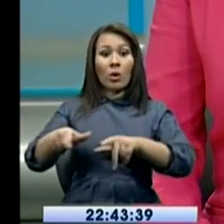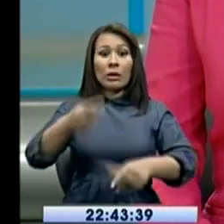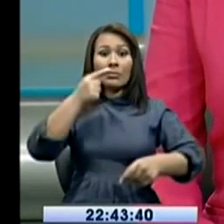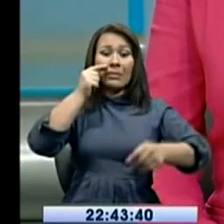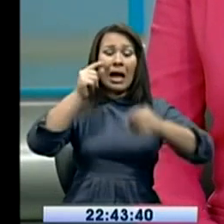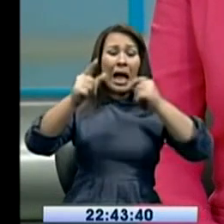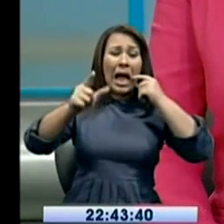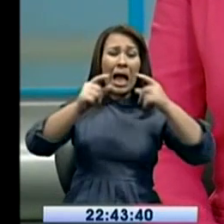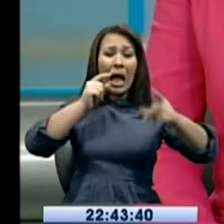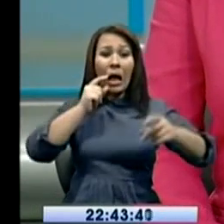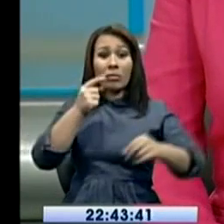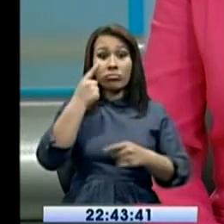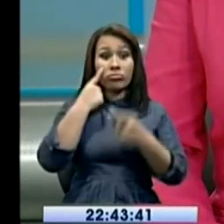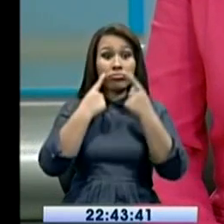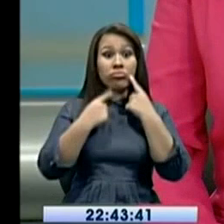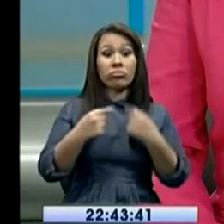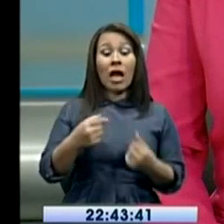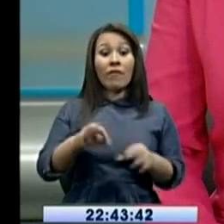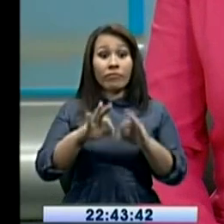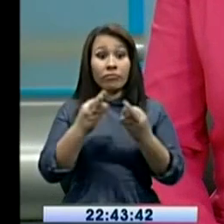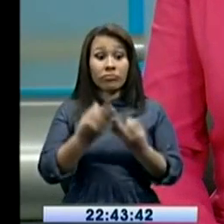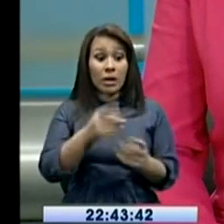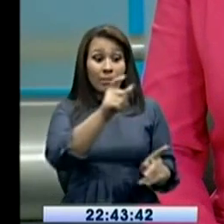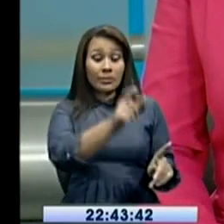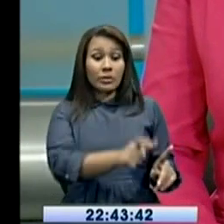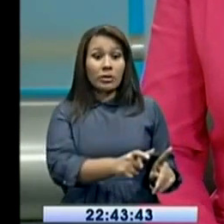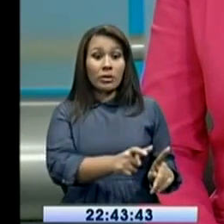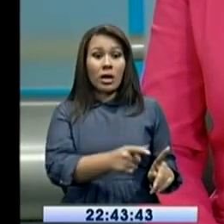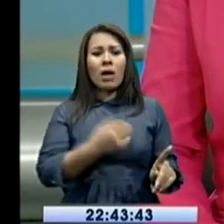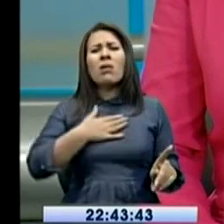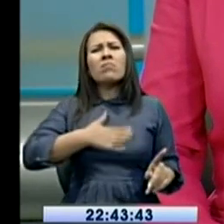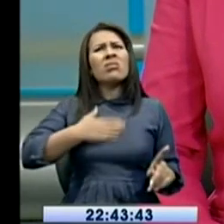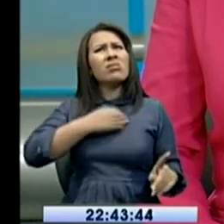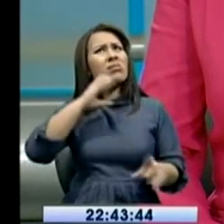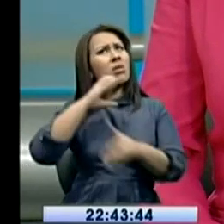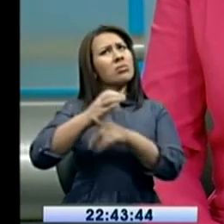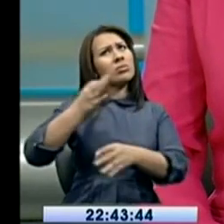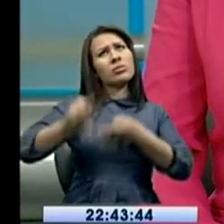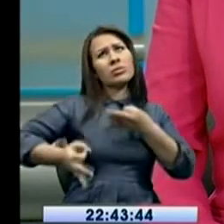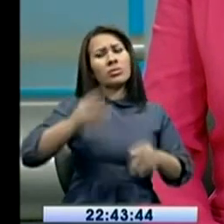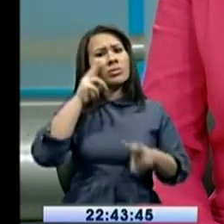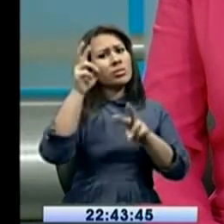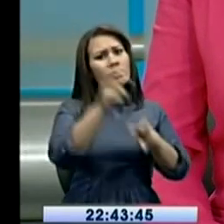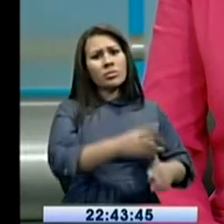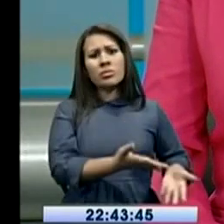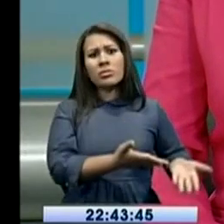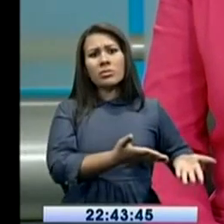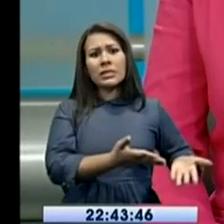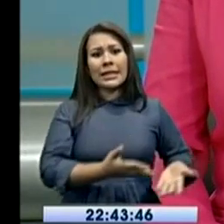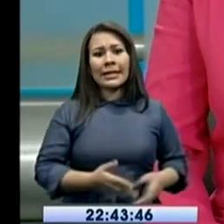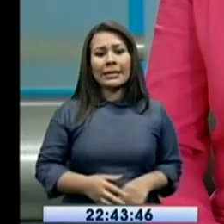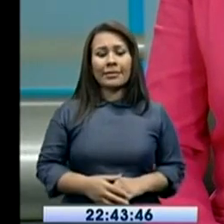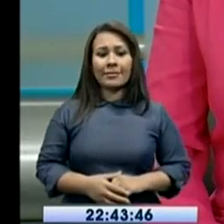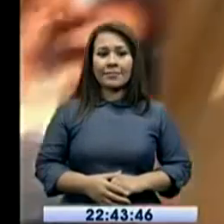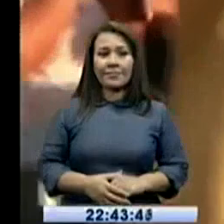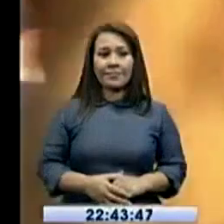llanto y la incertidumbre, familiares del fallecido solicitan que se haga justicia e investiguen el suceso.